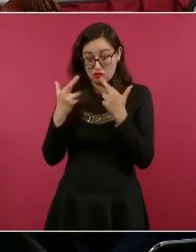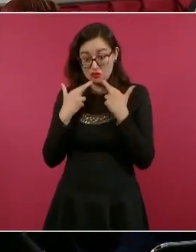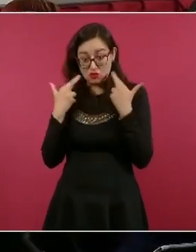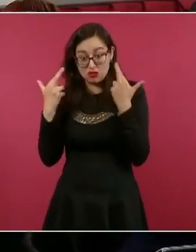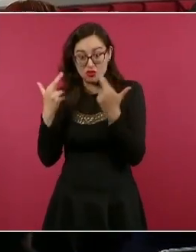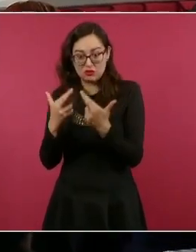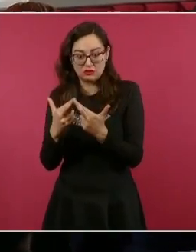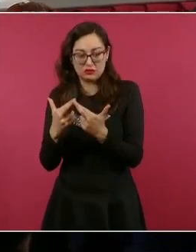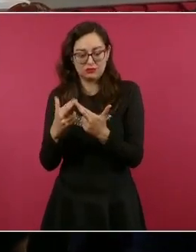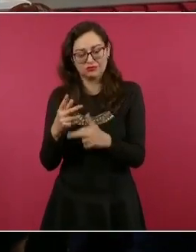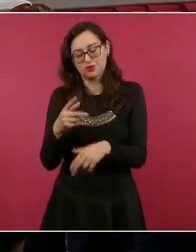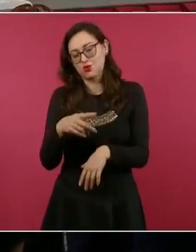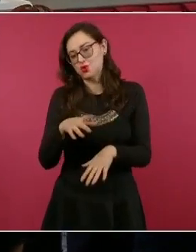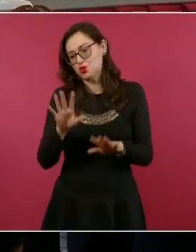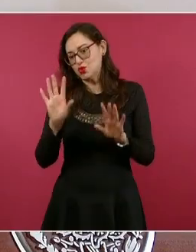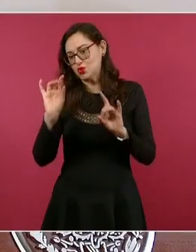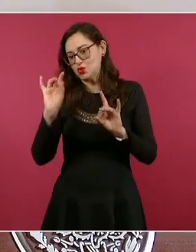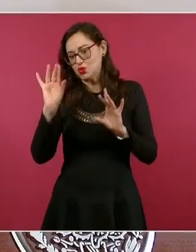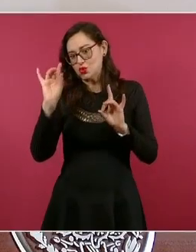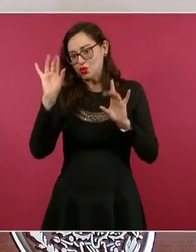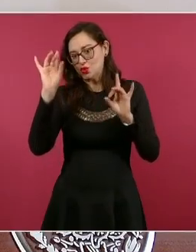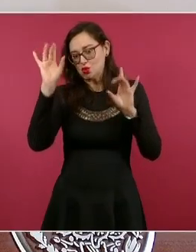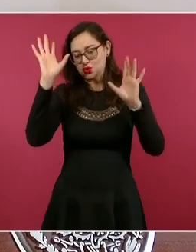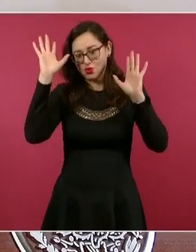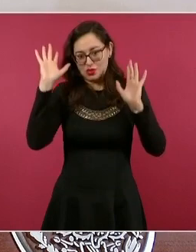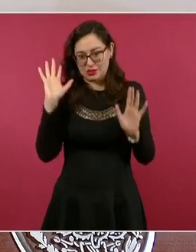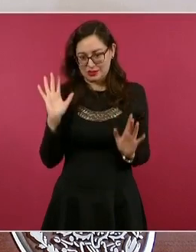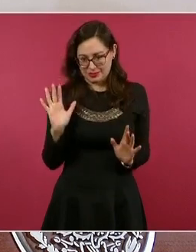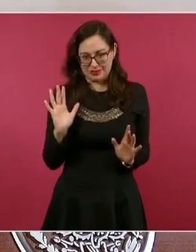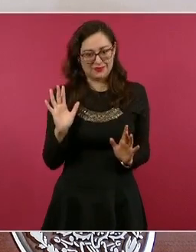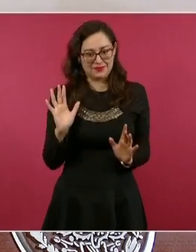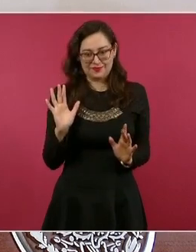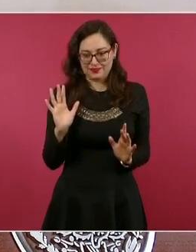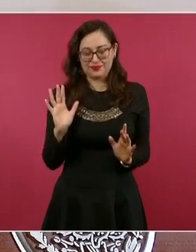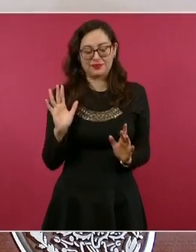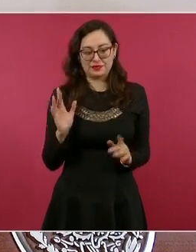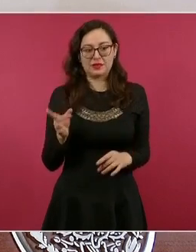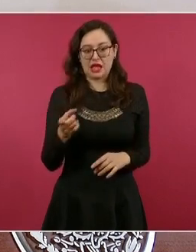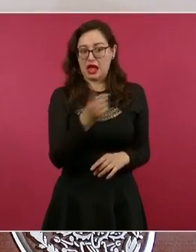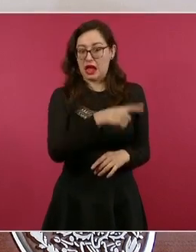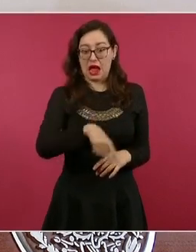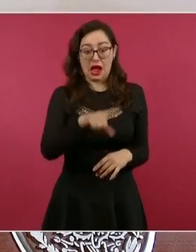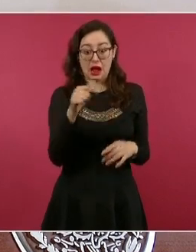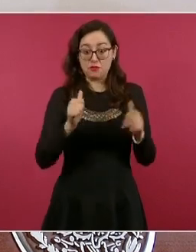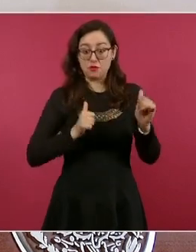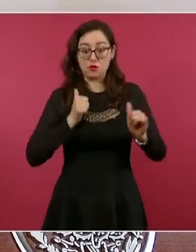utilicen estos lamentables hechos, porque